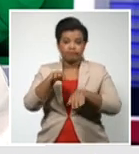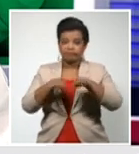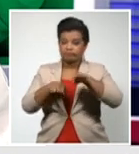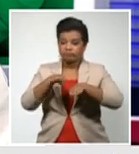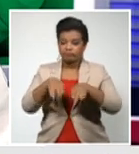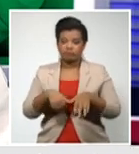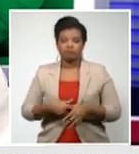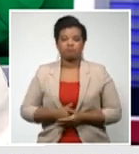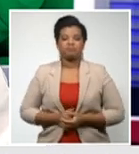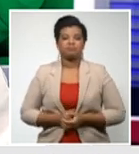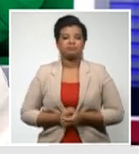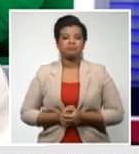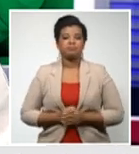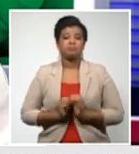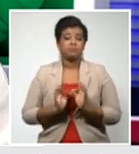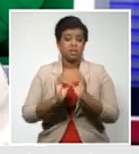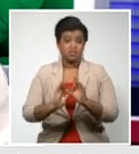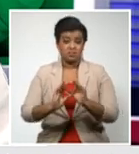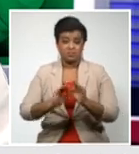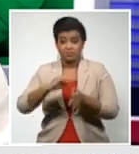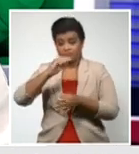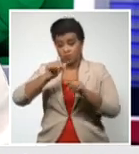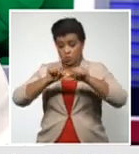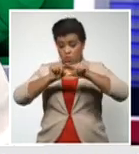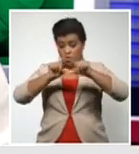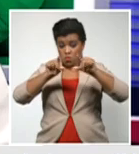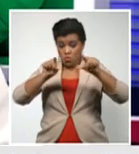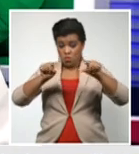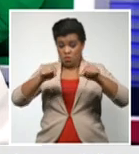De esta forma, Cuba amanece con